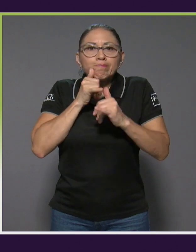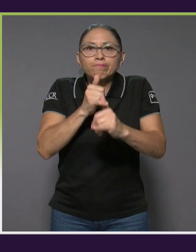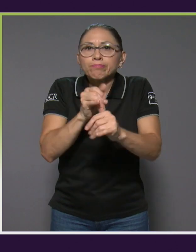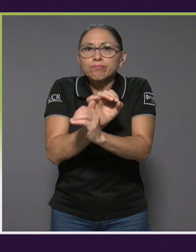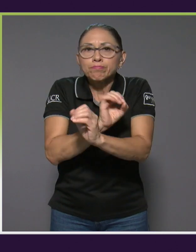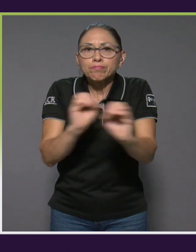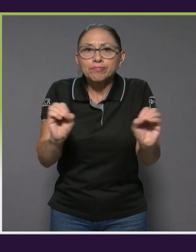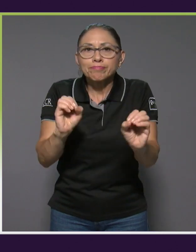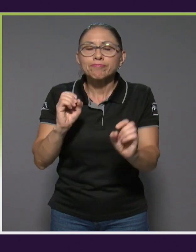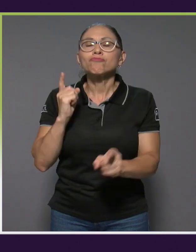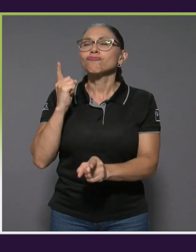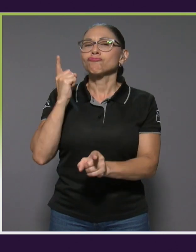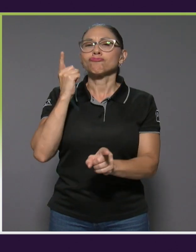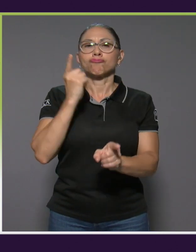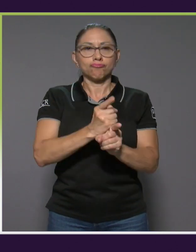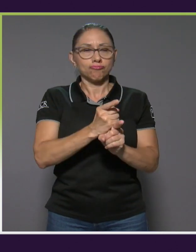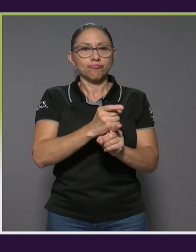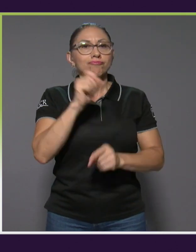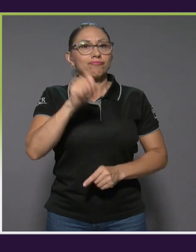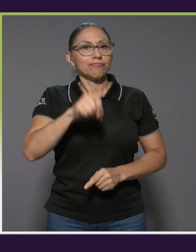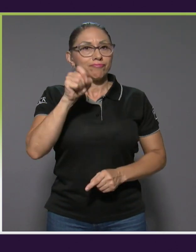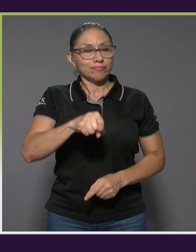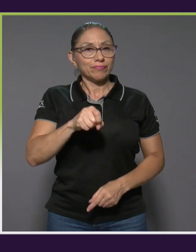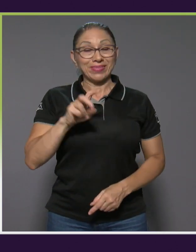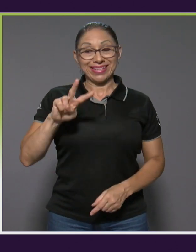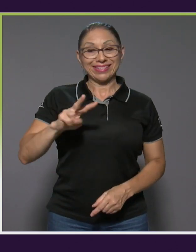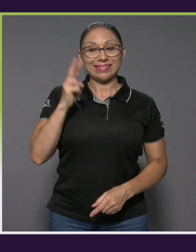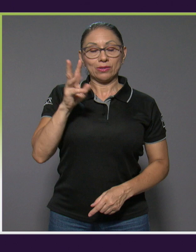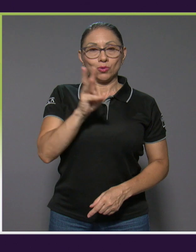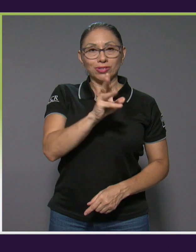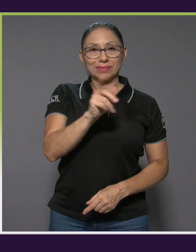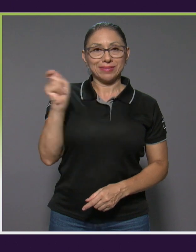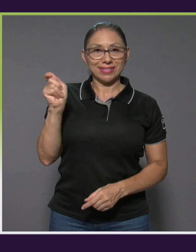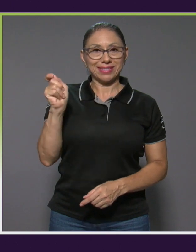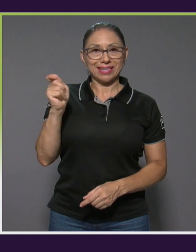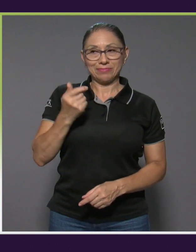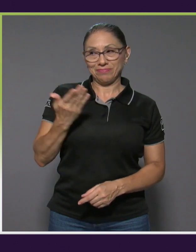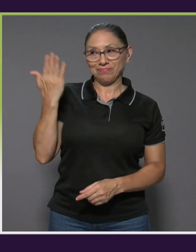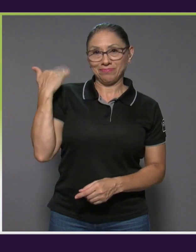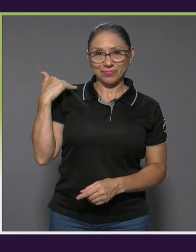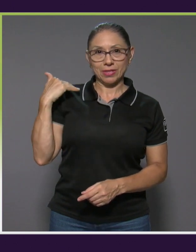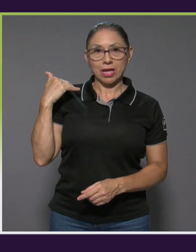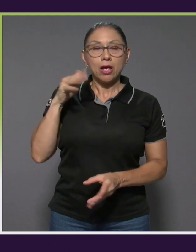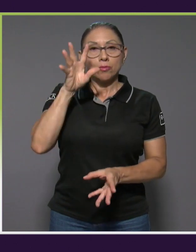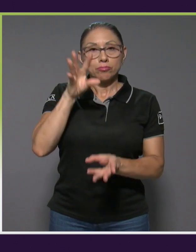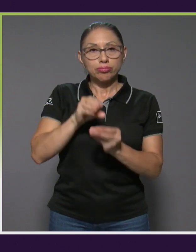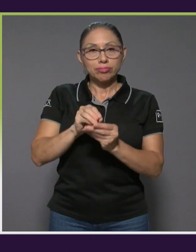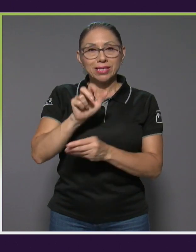sí. Durante ese segundo semestre, de esas 350 personas,